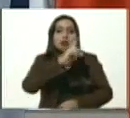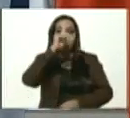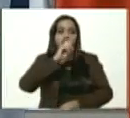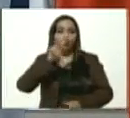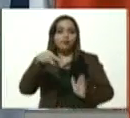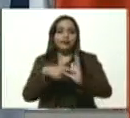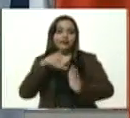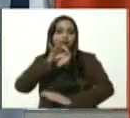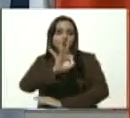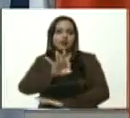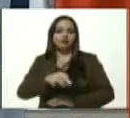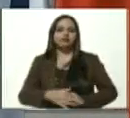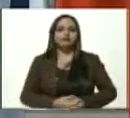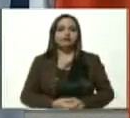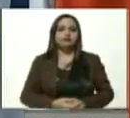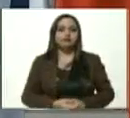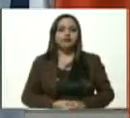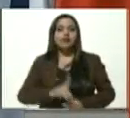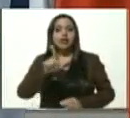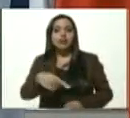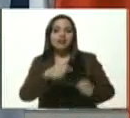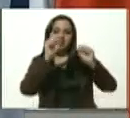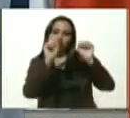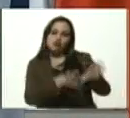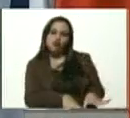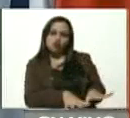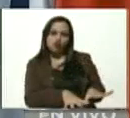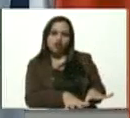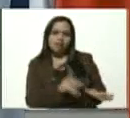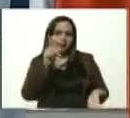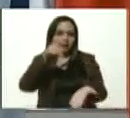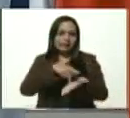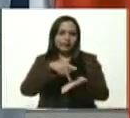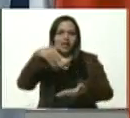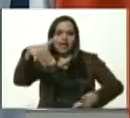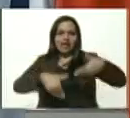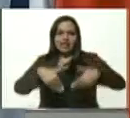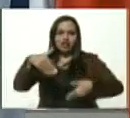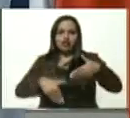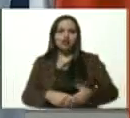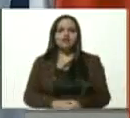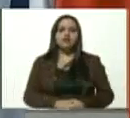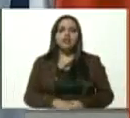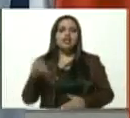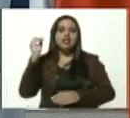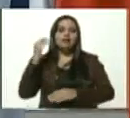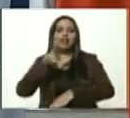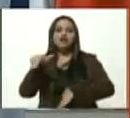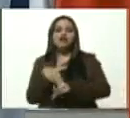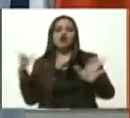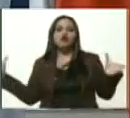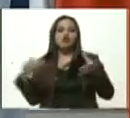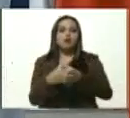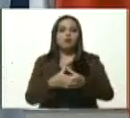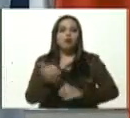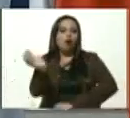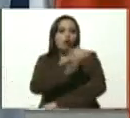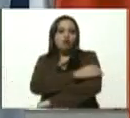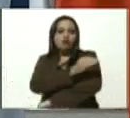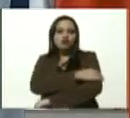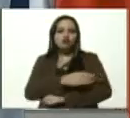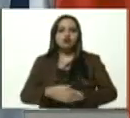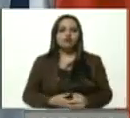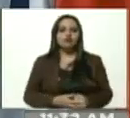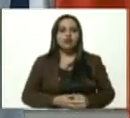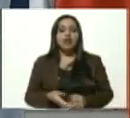2003. La renuncia a participar en elecciones legislativas de un sector de la oposición que se